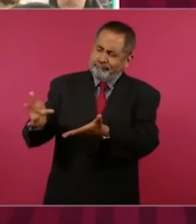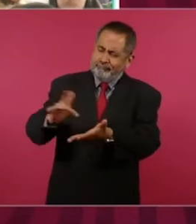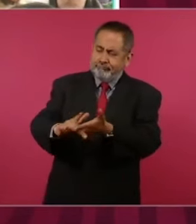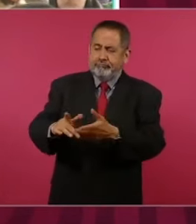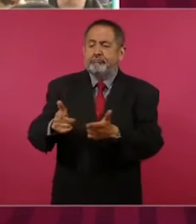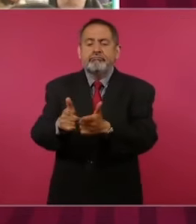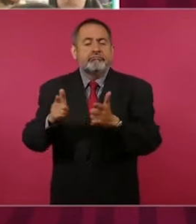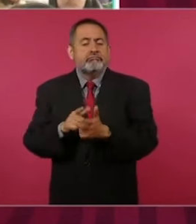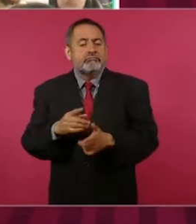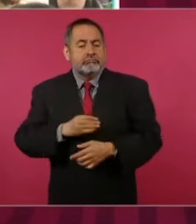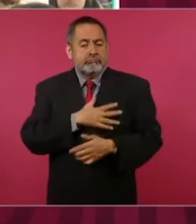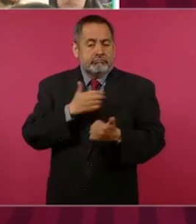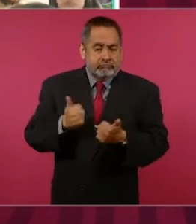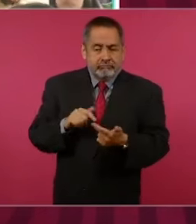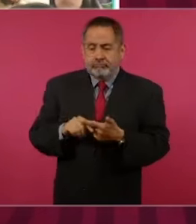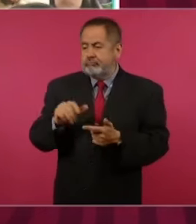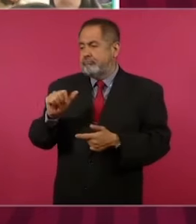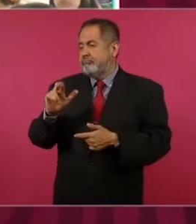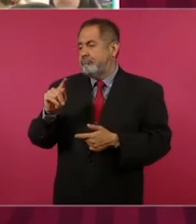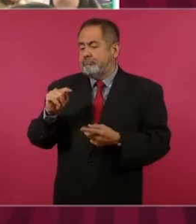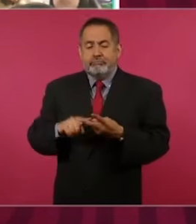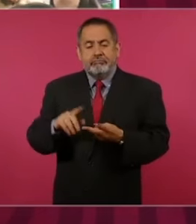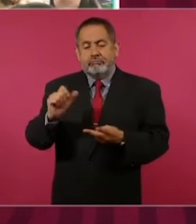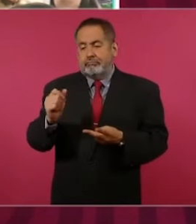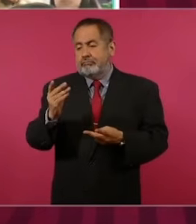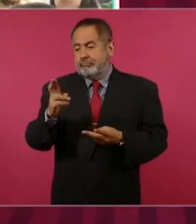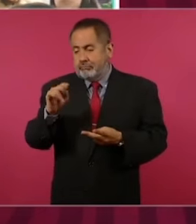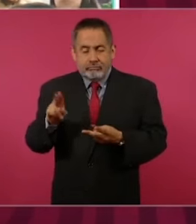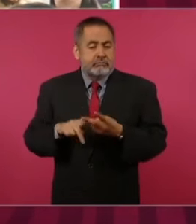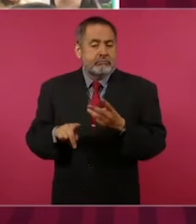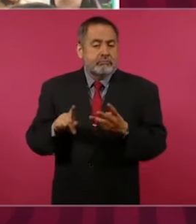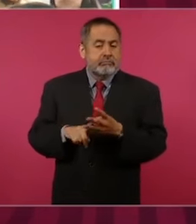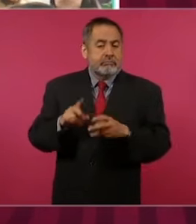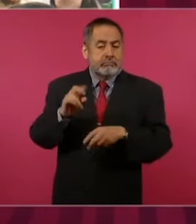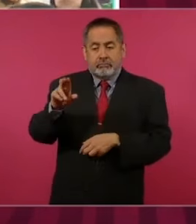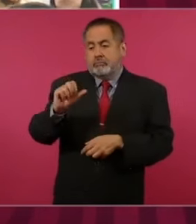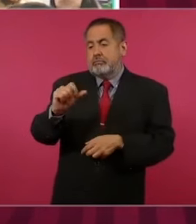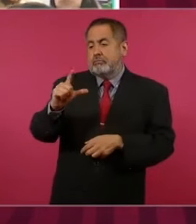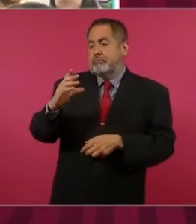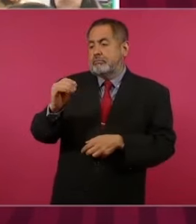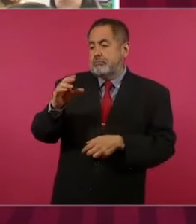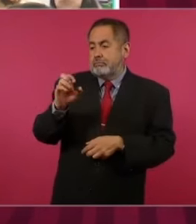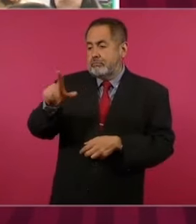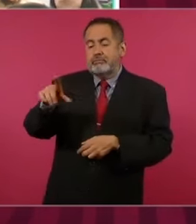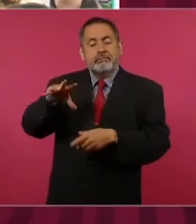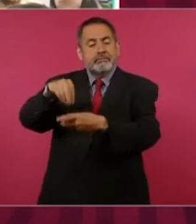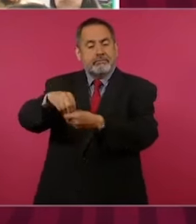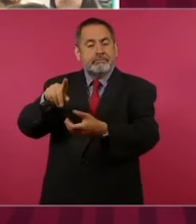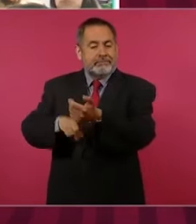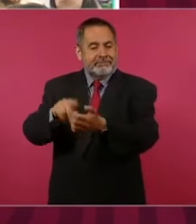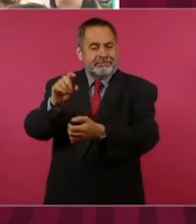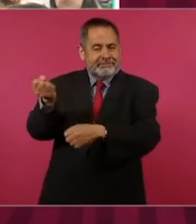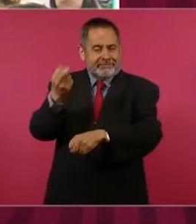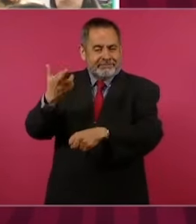a Arianda, a nuestro querido Arturo Abreu, a, por supuesto, el doctor Alcocer y todo el equipo de la Secretaría aquí en el estado, a Zoé